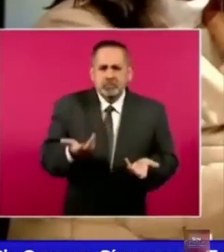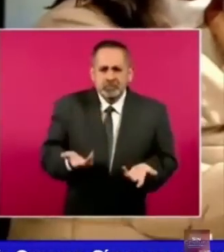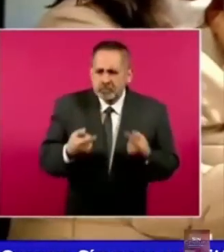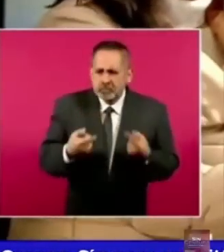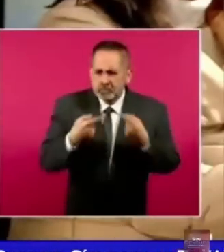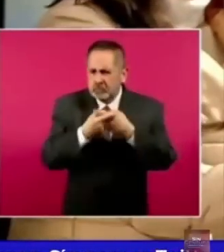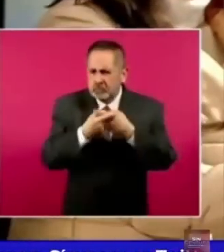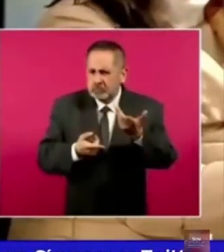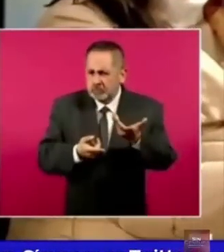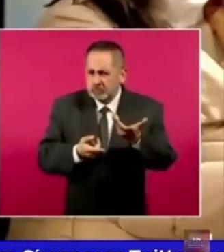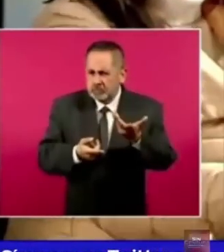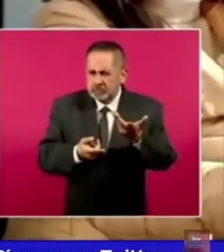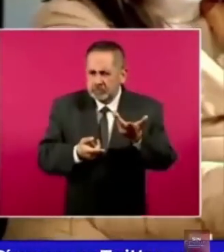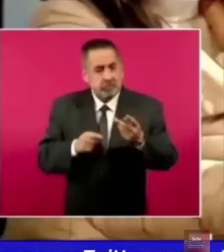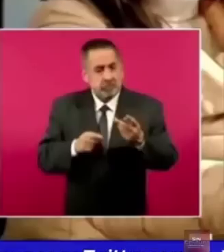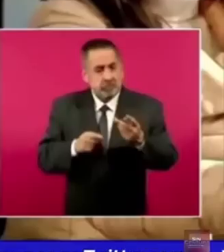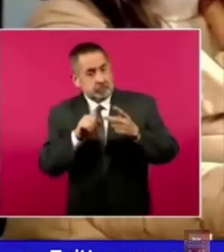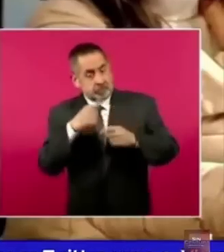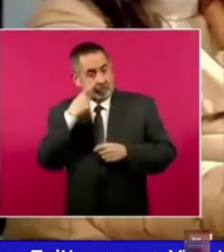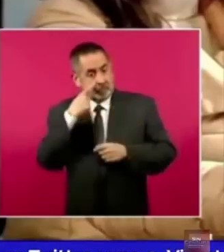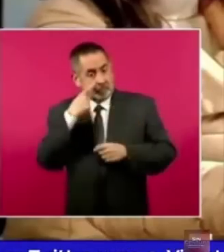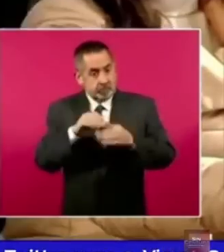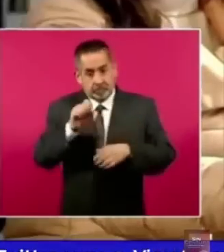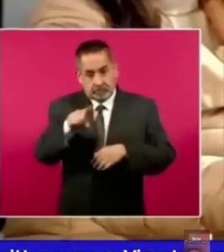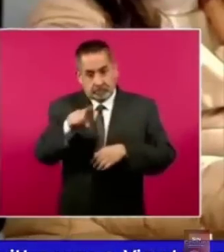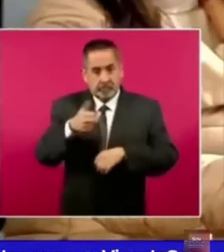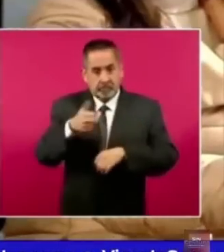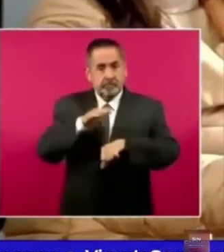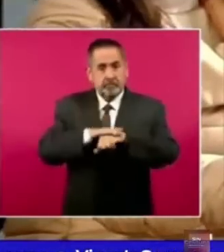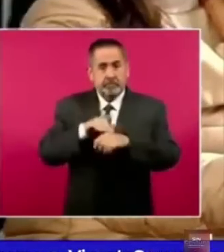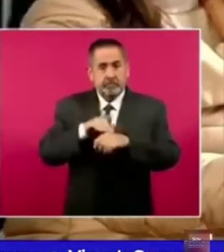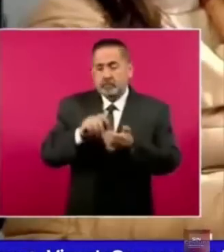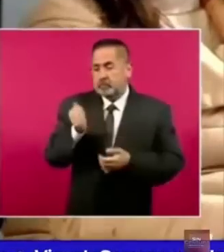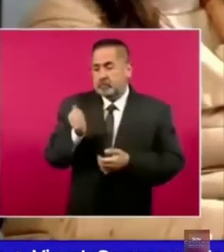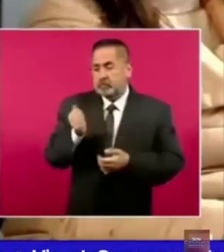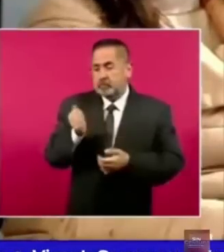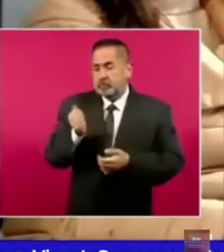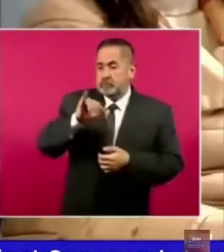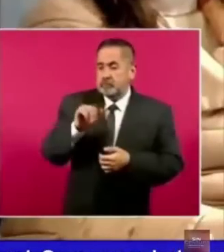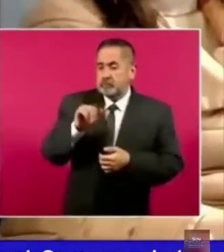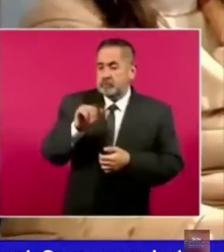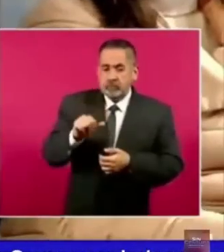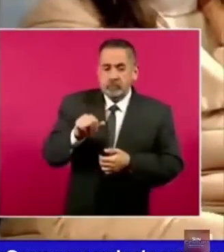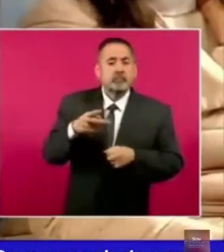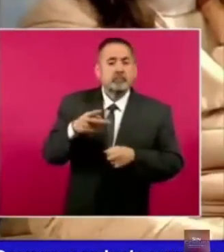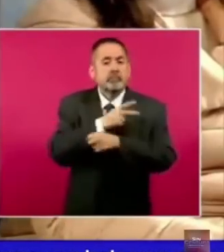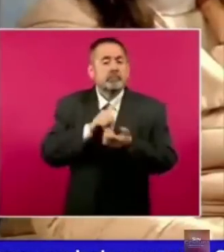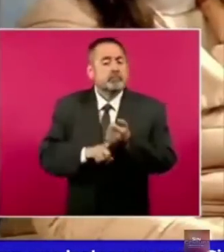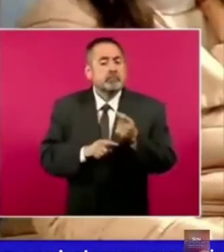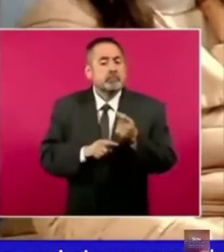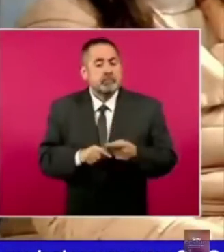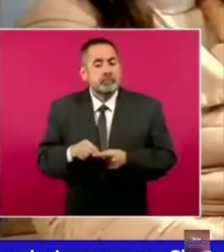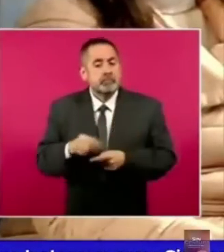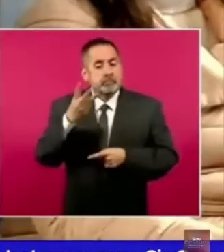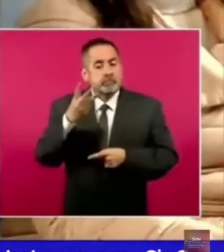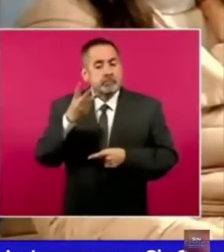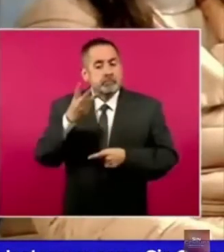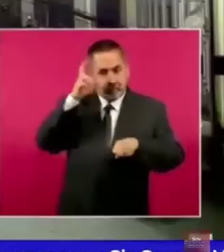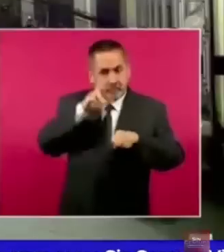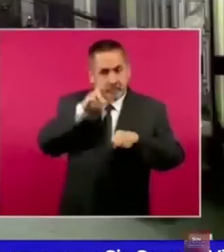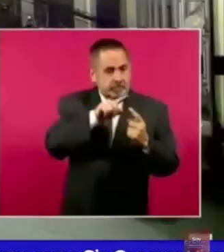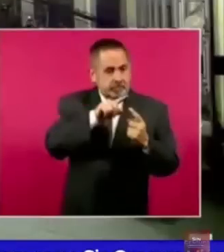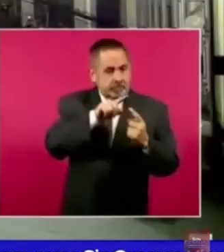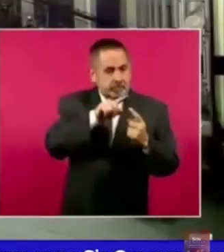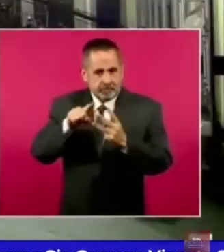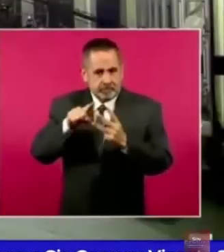El otro punto es que durante la administración de San Juana Martínez han pasado 3 directores de la